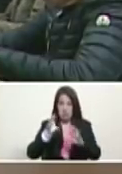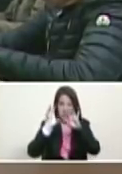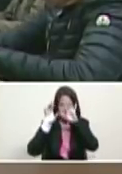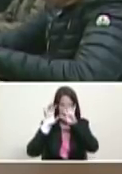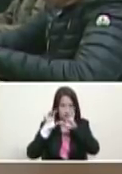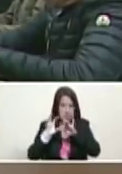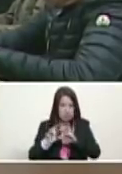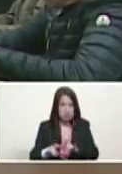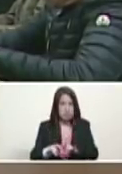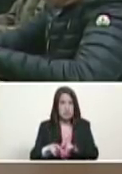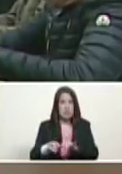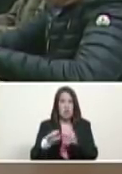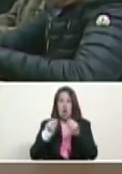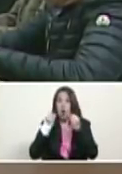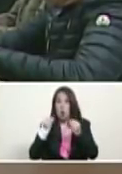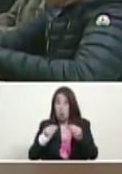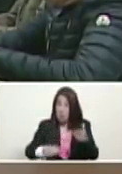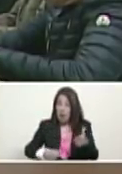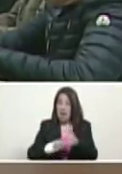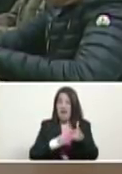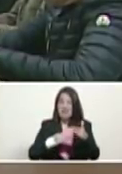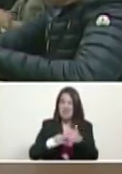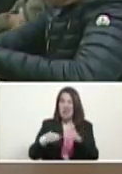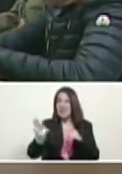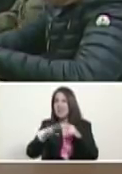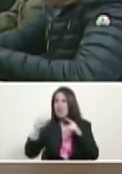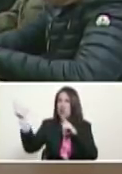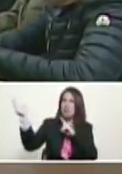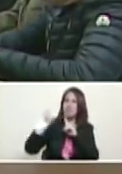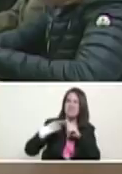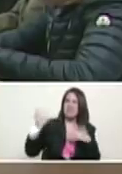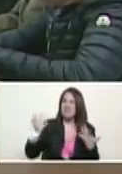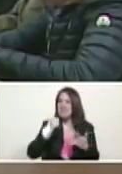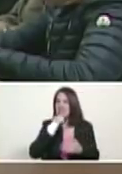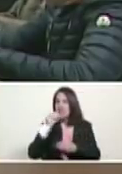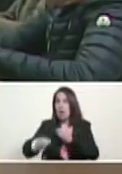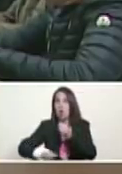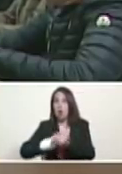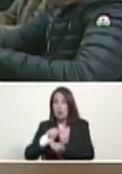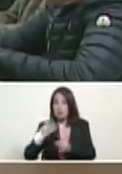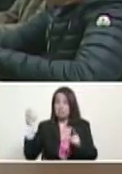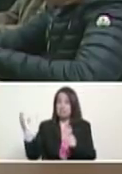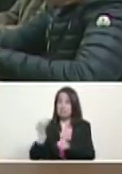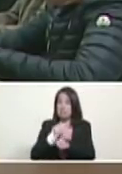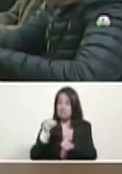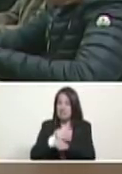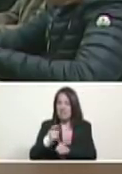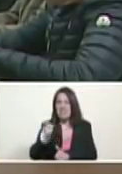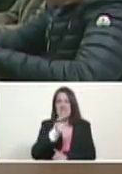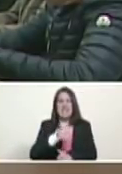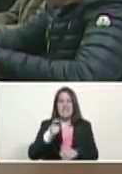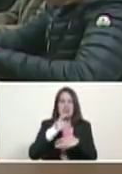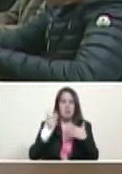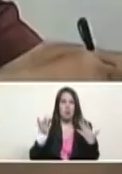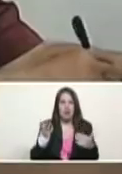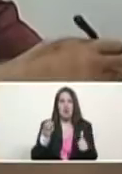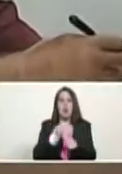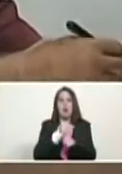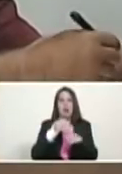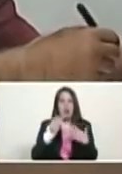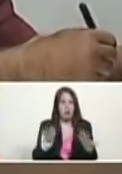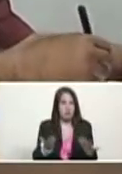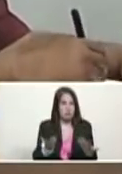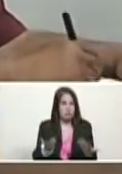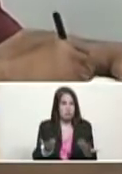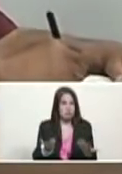cómo fue el ataque, desde dónde fue, quién lo hizo, qué buscaban, qué lograron.